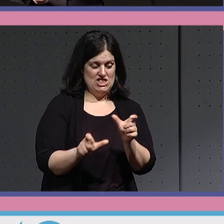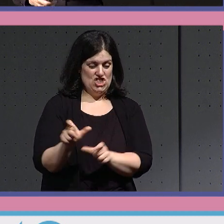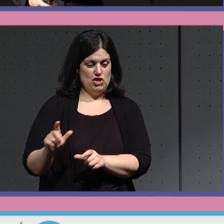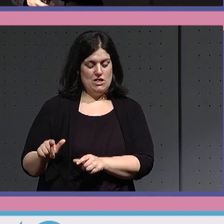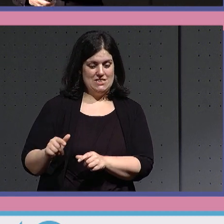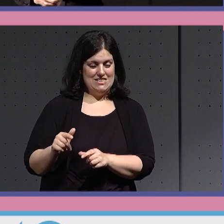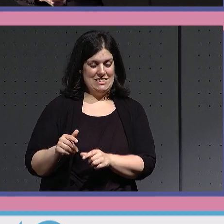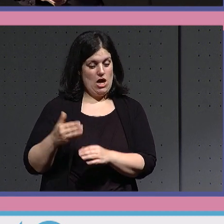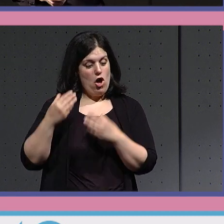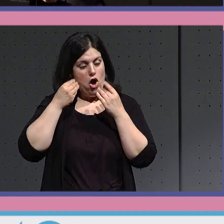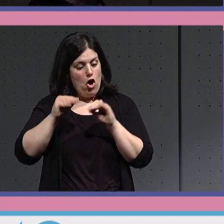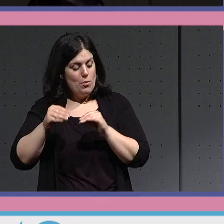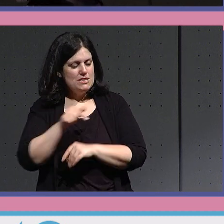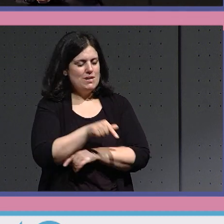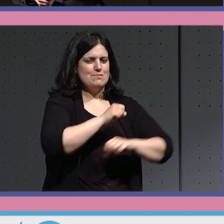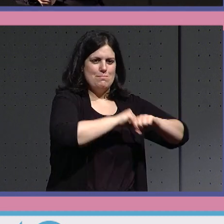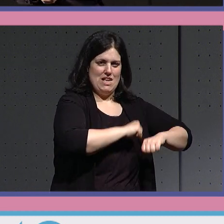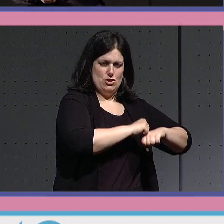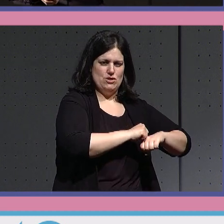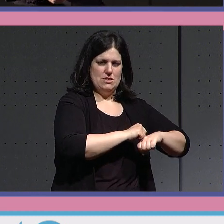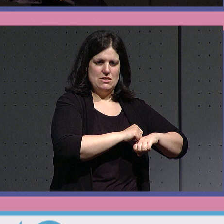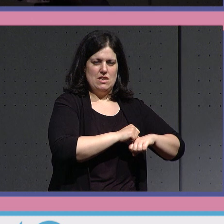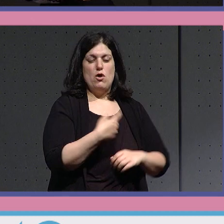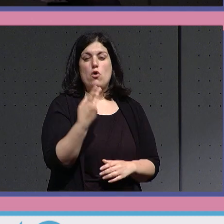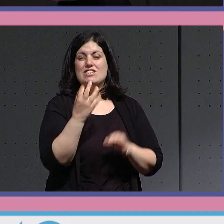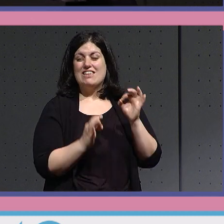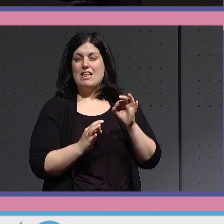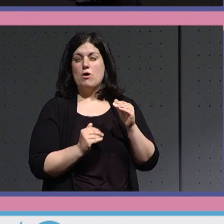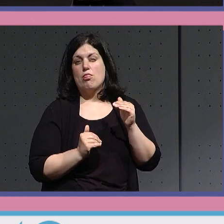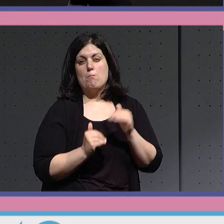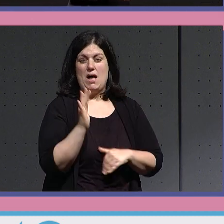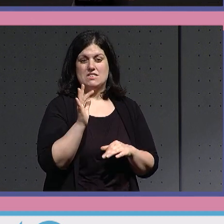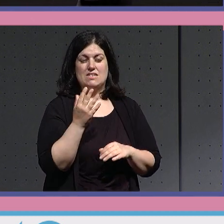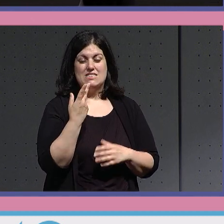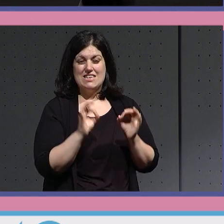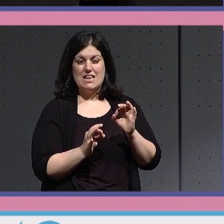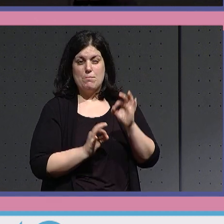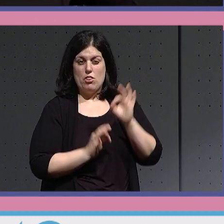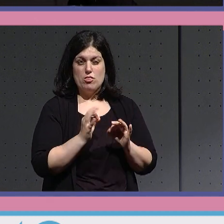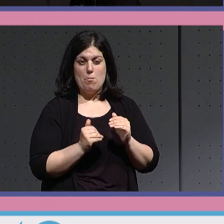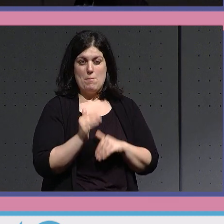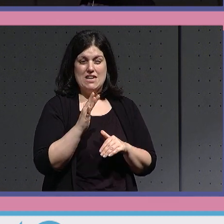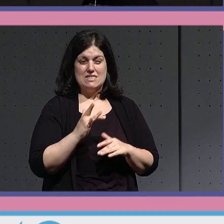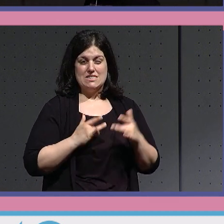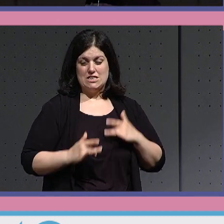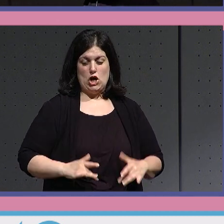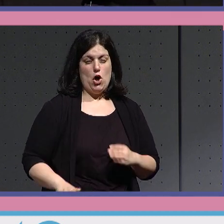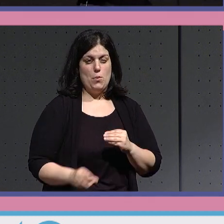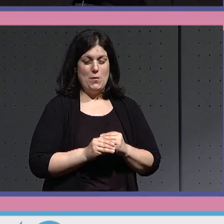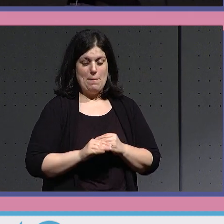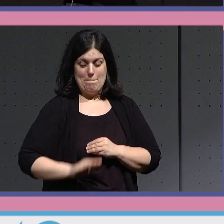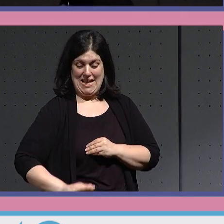mayores, vemos que hasta en un 70%, en más de un 70%, por lo menos aparece un diagnóstico comórbido en pequeños, en